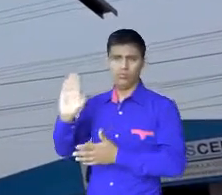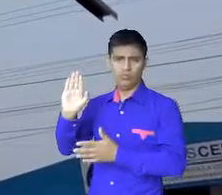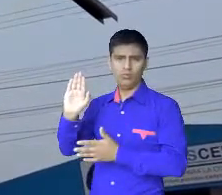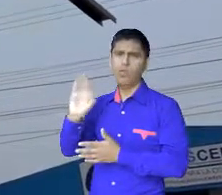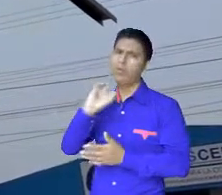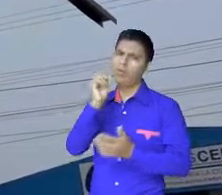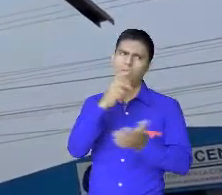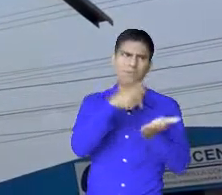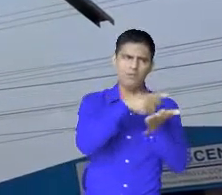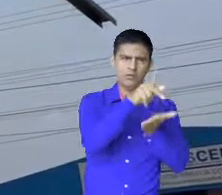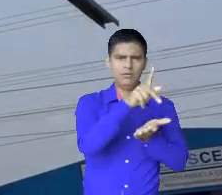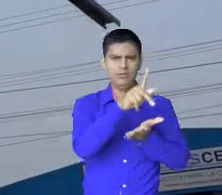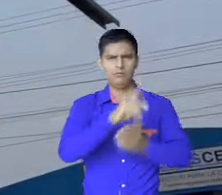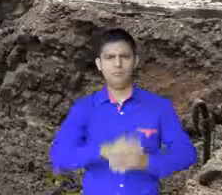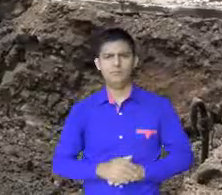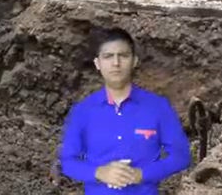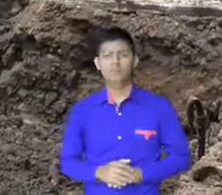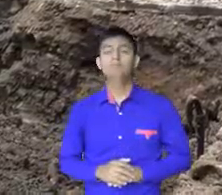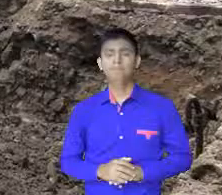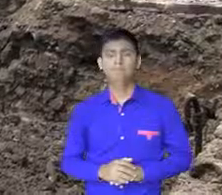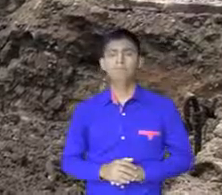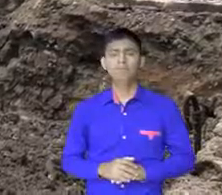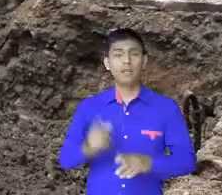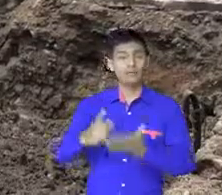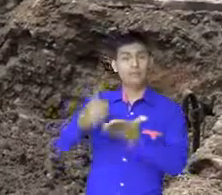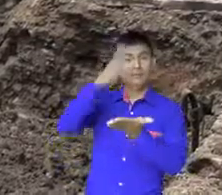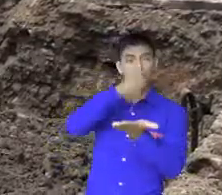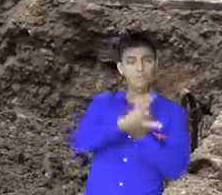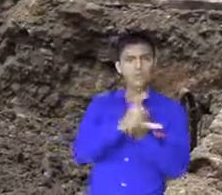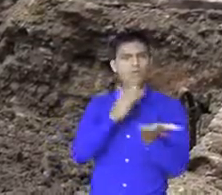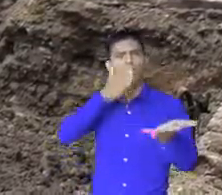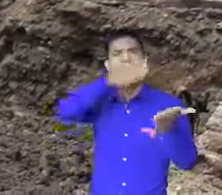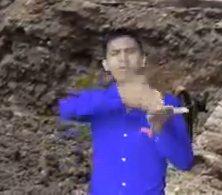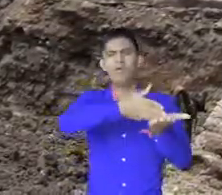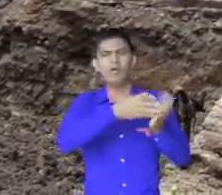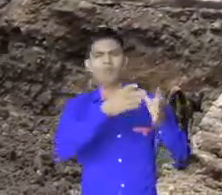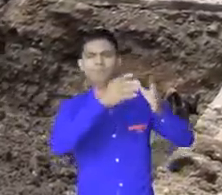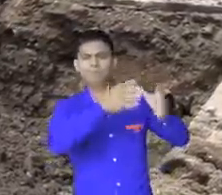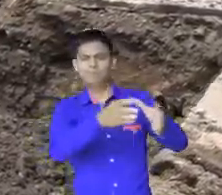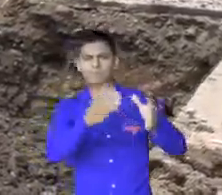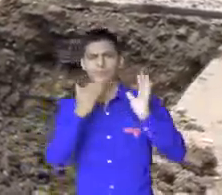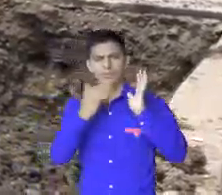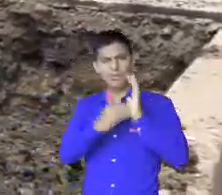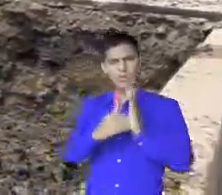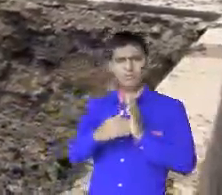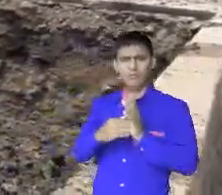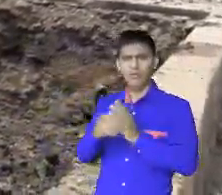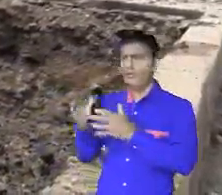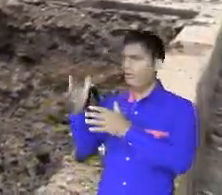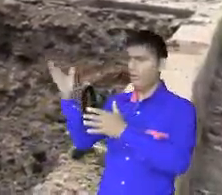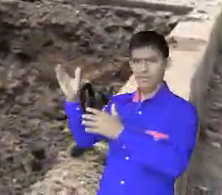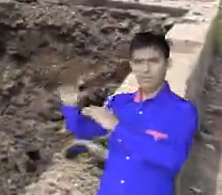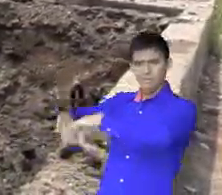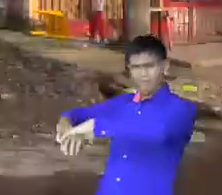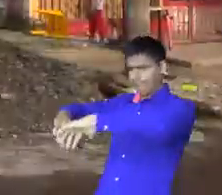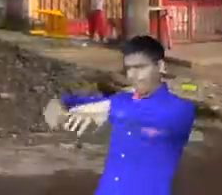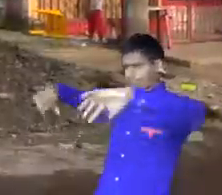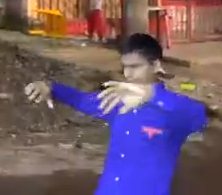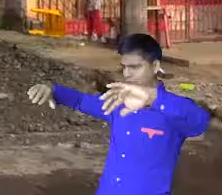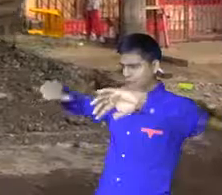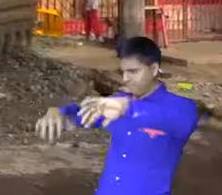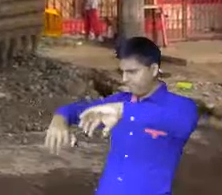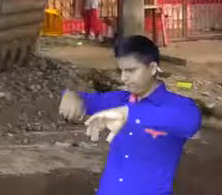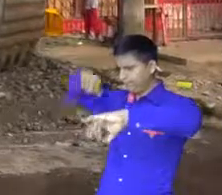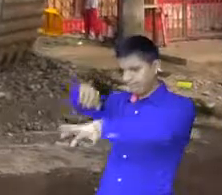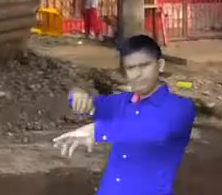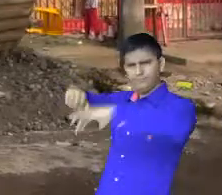administración directa o por contratación. De esta manera, la semana anterior estuvo presente en el inicio de los trabajos de apertura de la calle La Ronda, en el